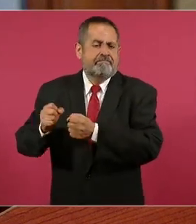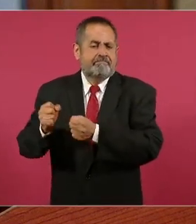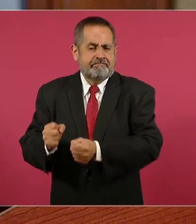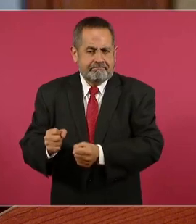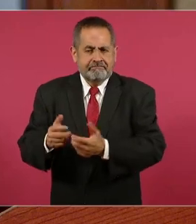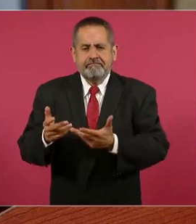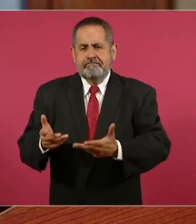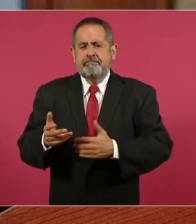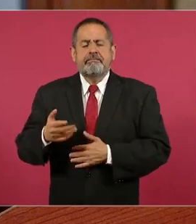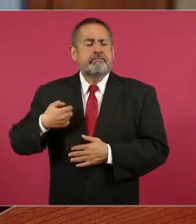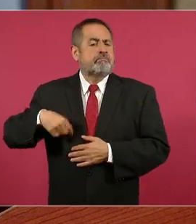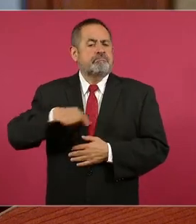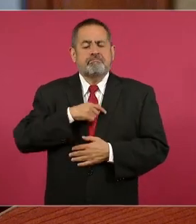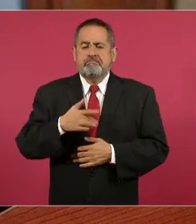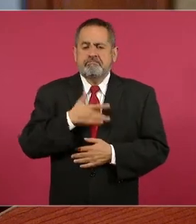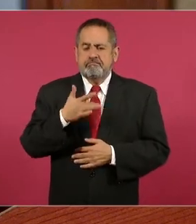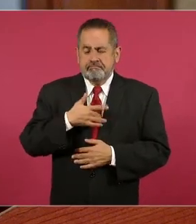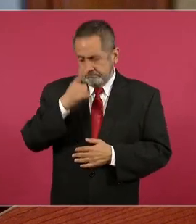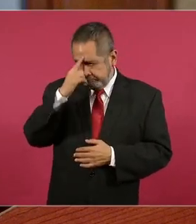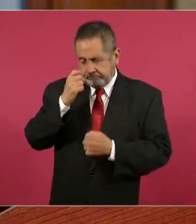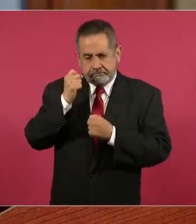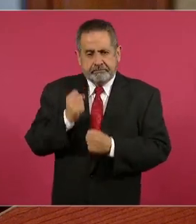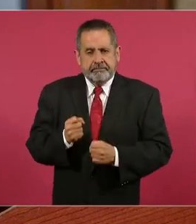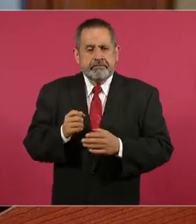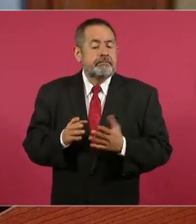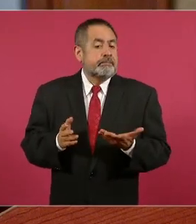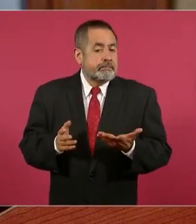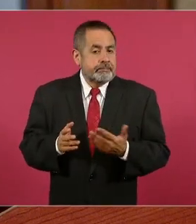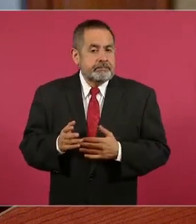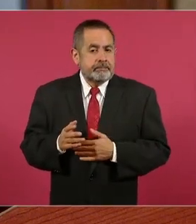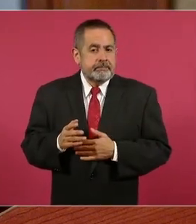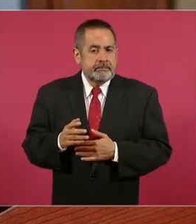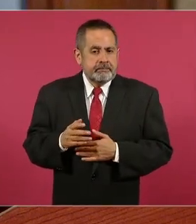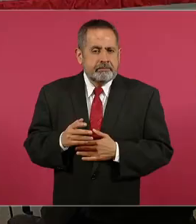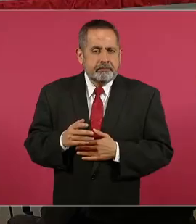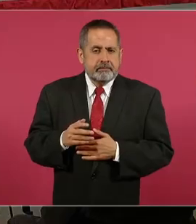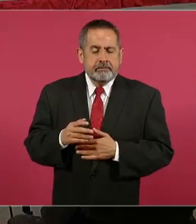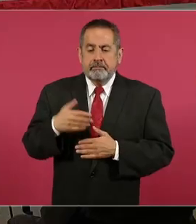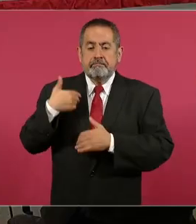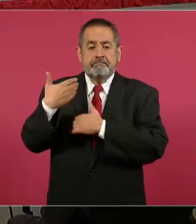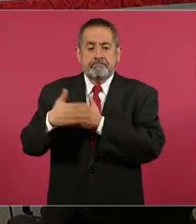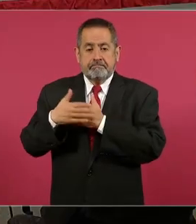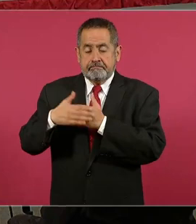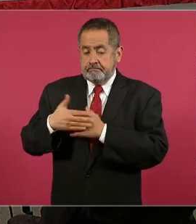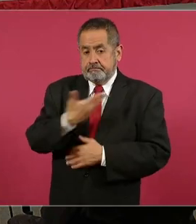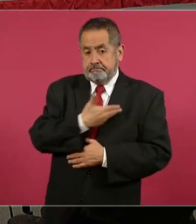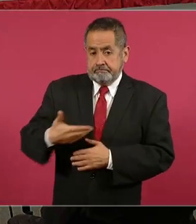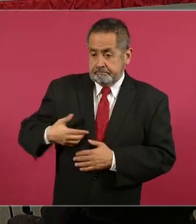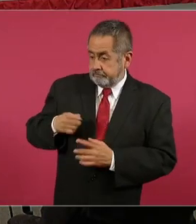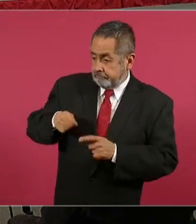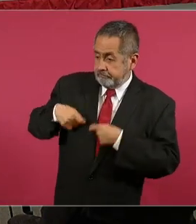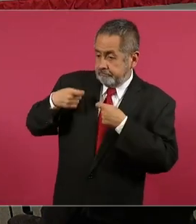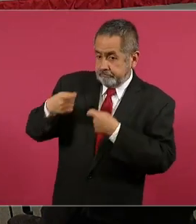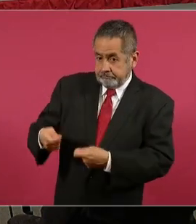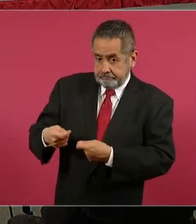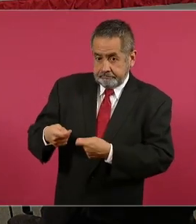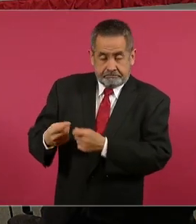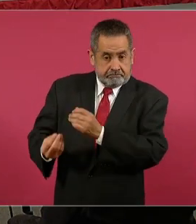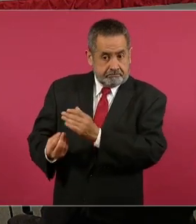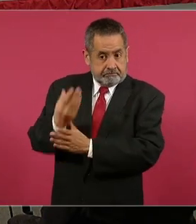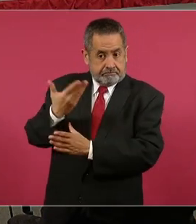estamos seguros que quienes van a sustituirnos van a